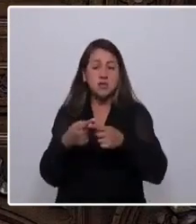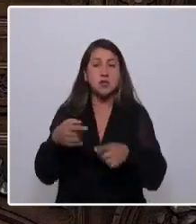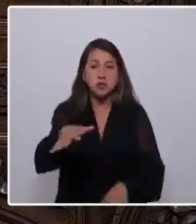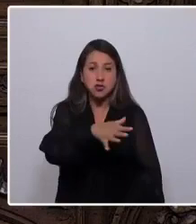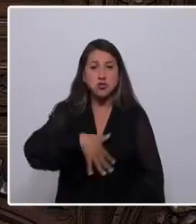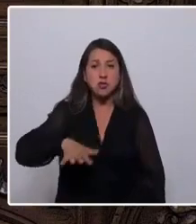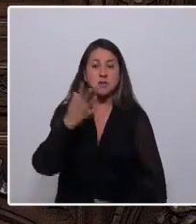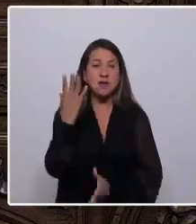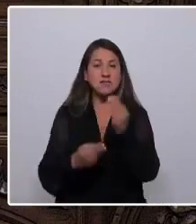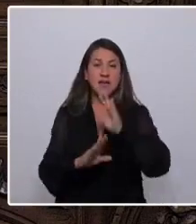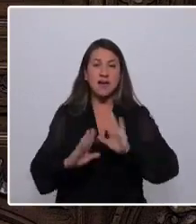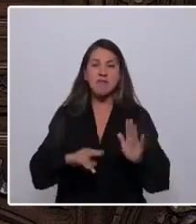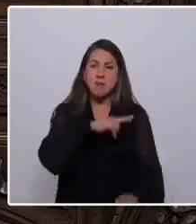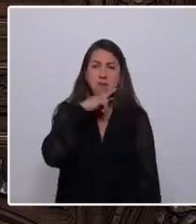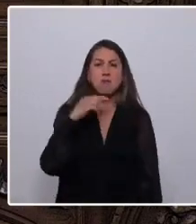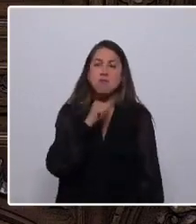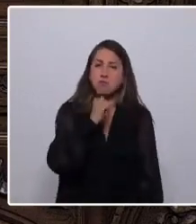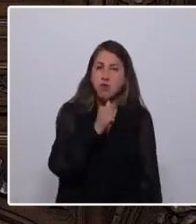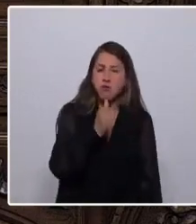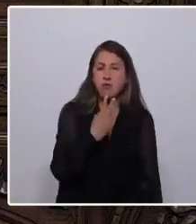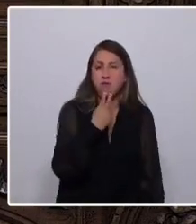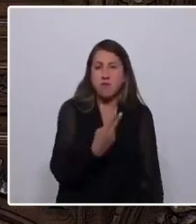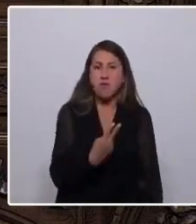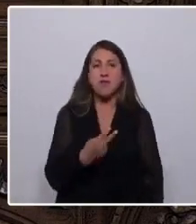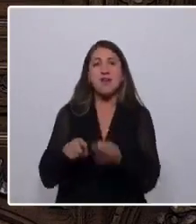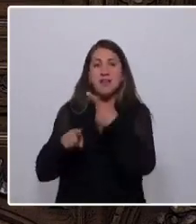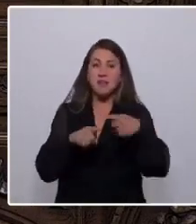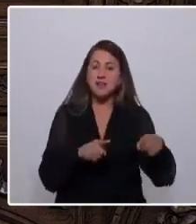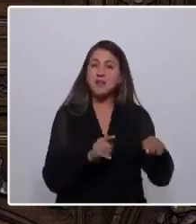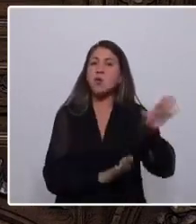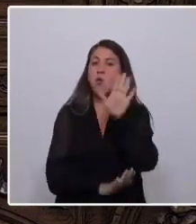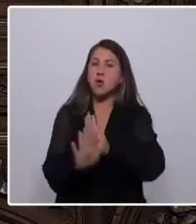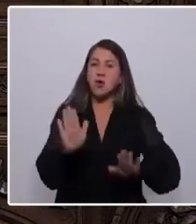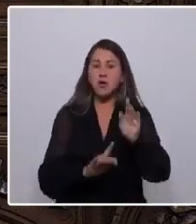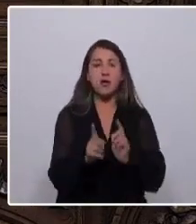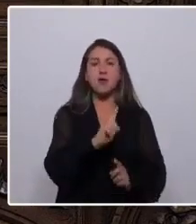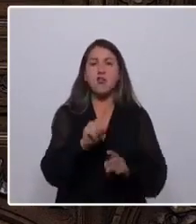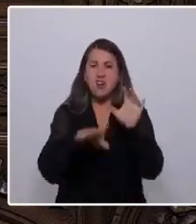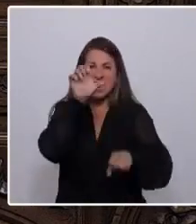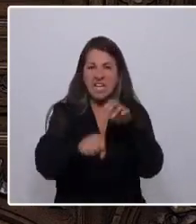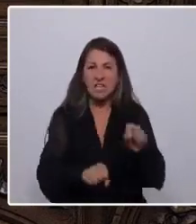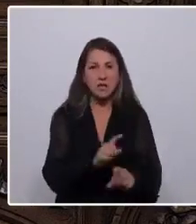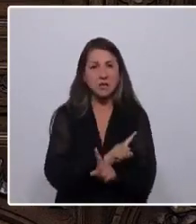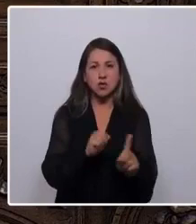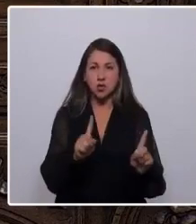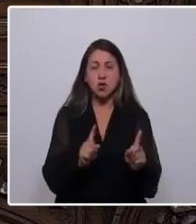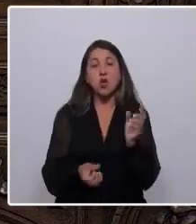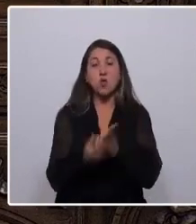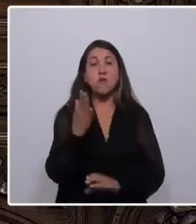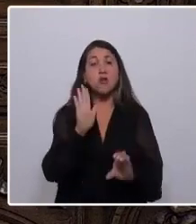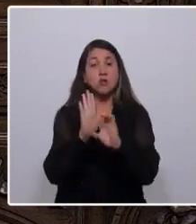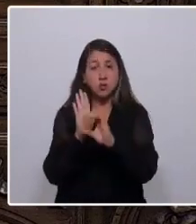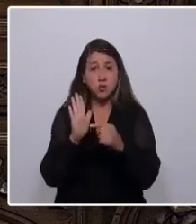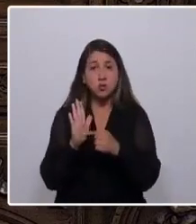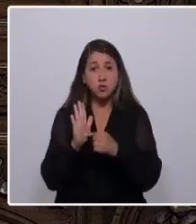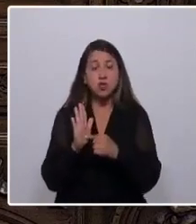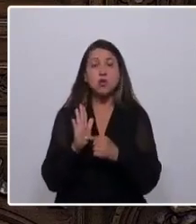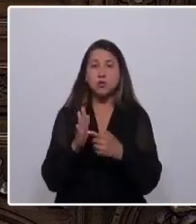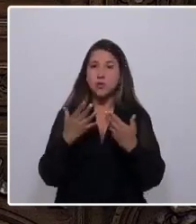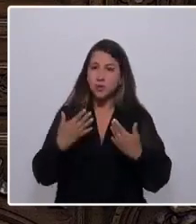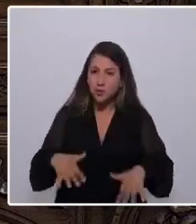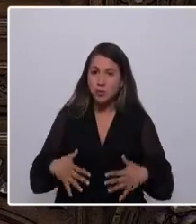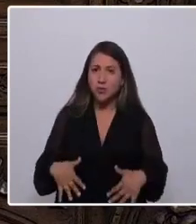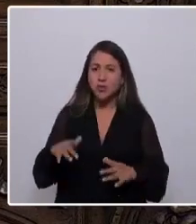para acabar con la precarización de la vida, que sea diversa y cuidadora, no depredadora. La nueva Constitución trazará